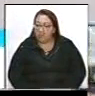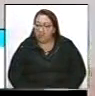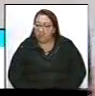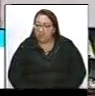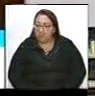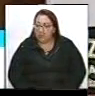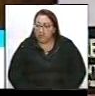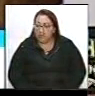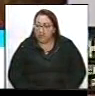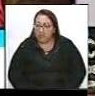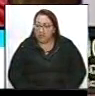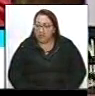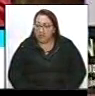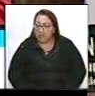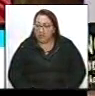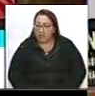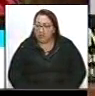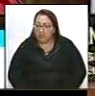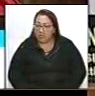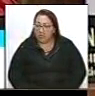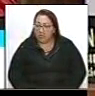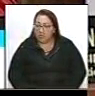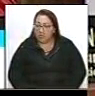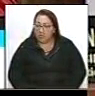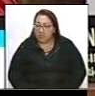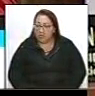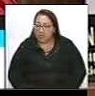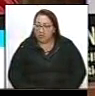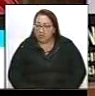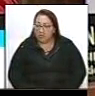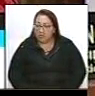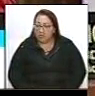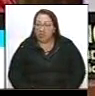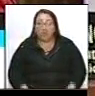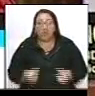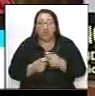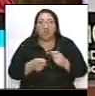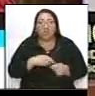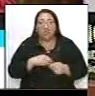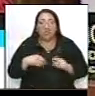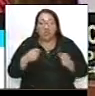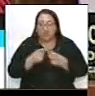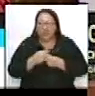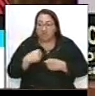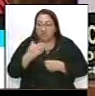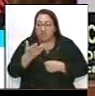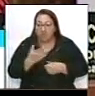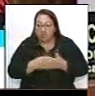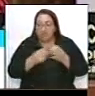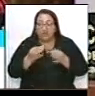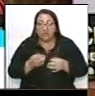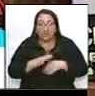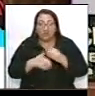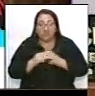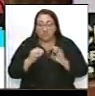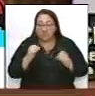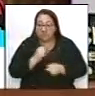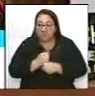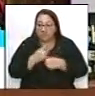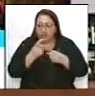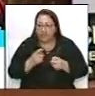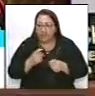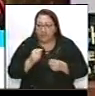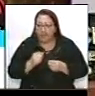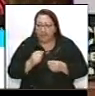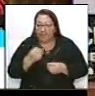Congresista, gracias, congresista Ceballos. Señores congresistas, miembros de la comisión, yo les pido, en aras de la transparencia y la democracia,